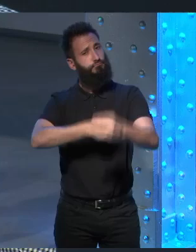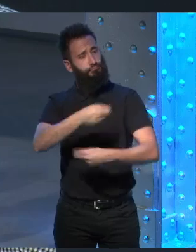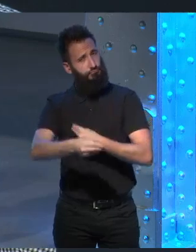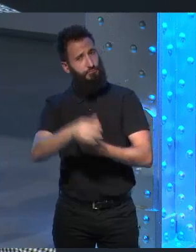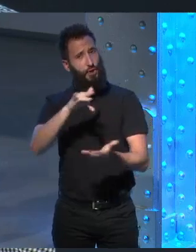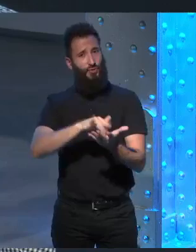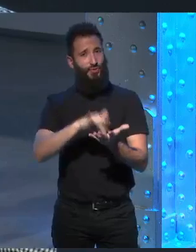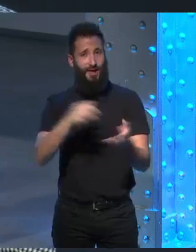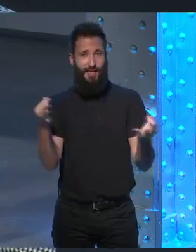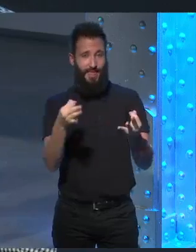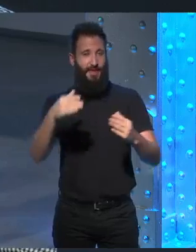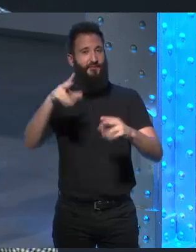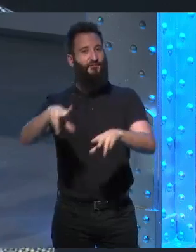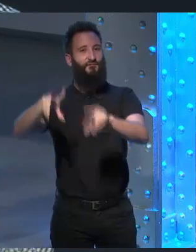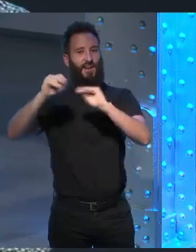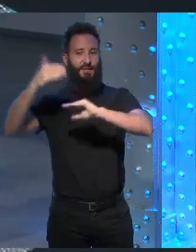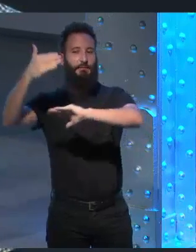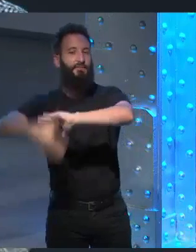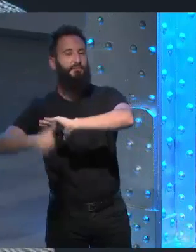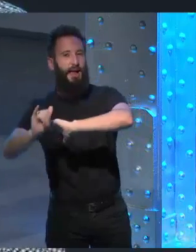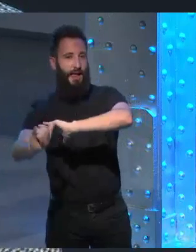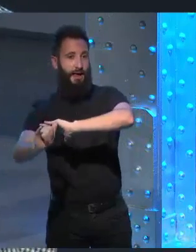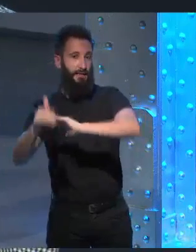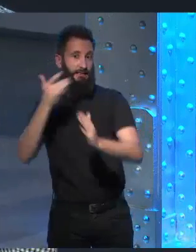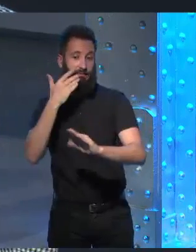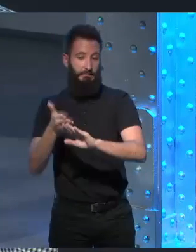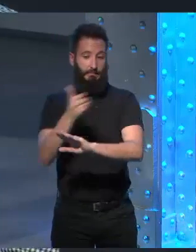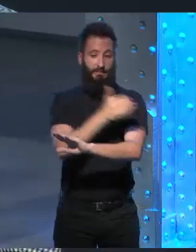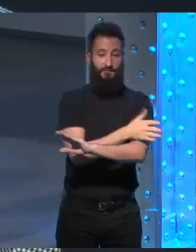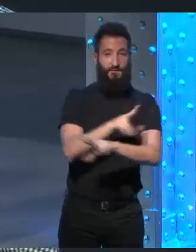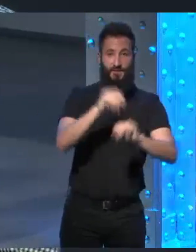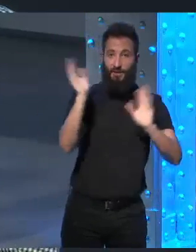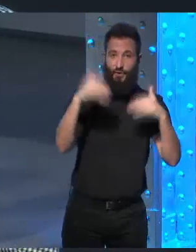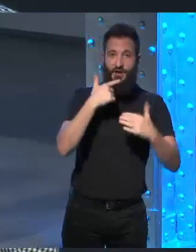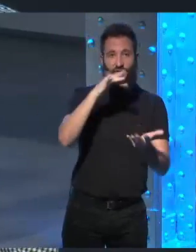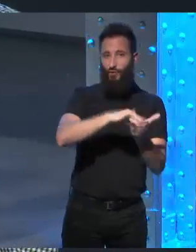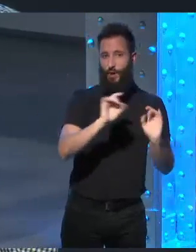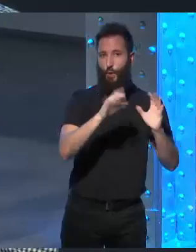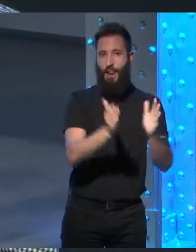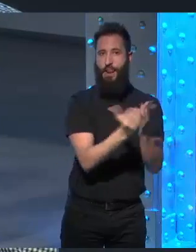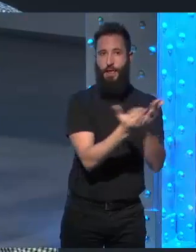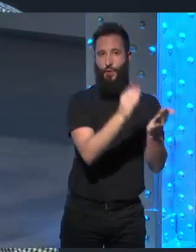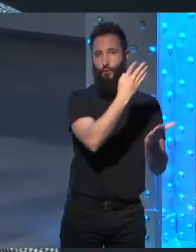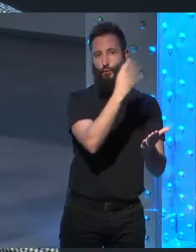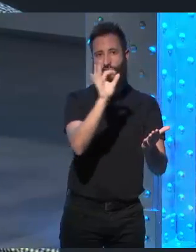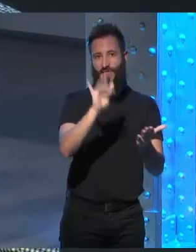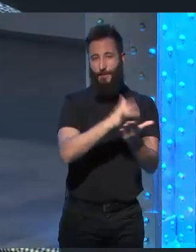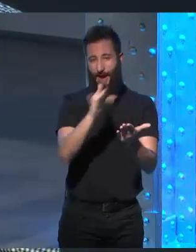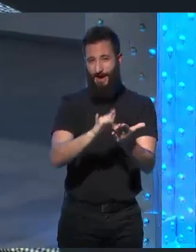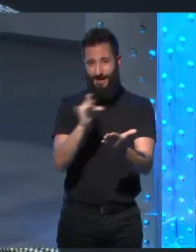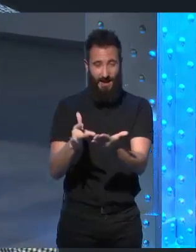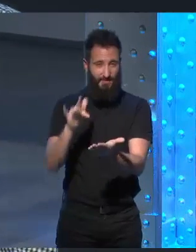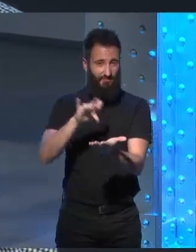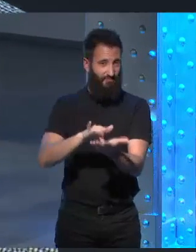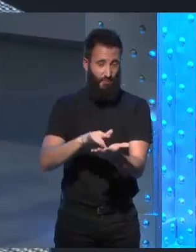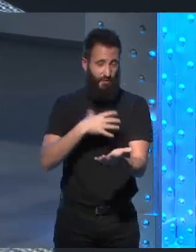tienes que ponerte un fin, porque si no estarías hablando, o sea, cada artículo sería un libro de 400 páginas y cada mapa pues, sería una compilación que daría para un atlas